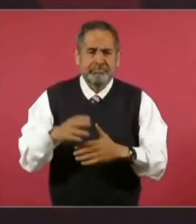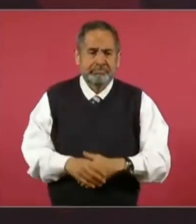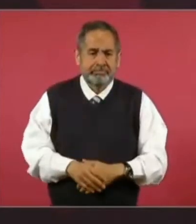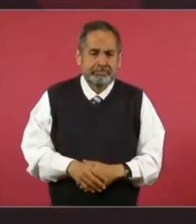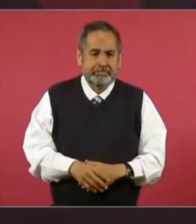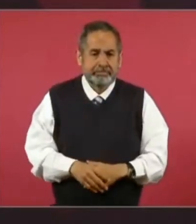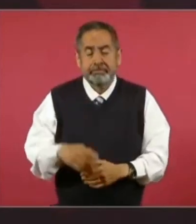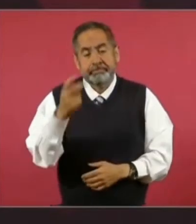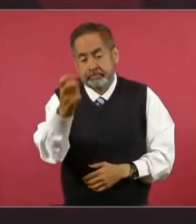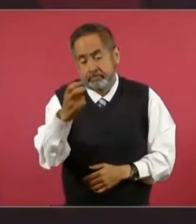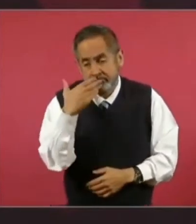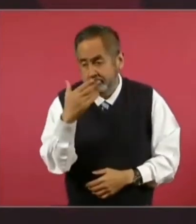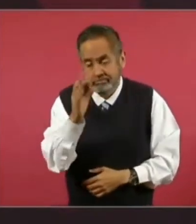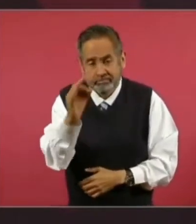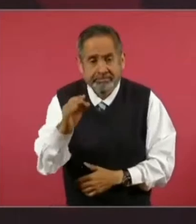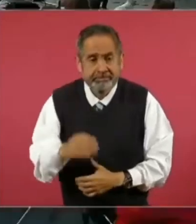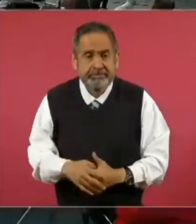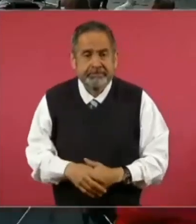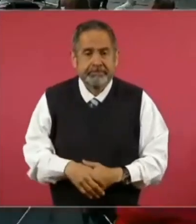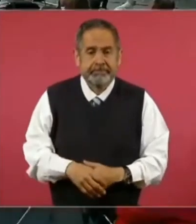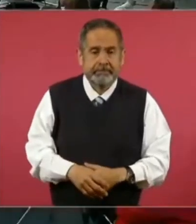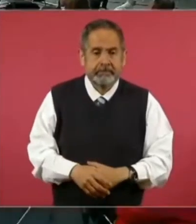Pues por eso